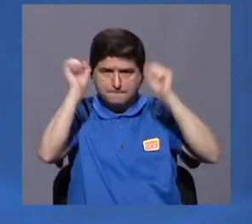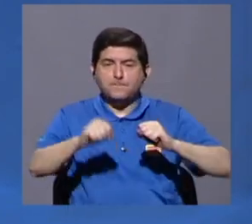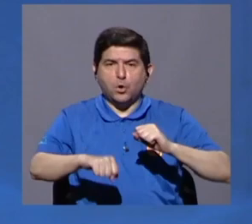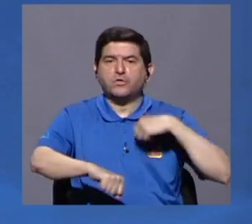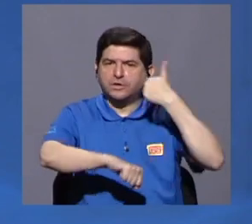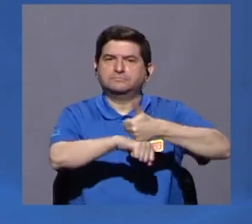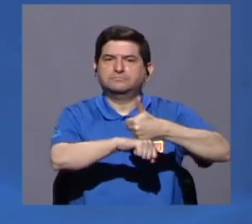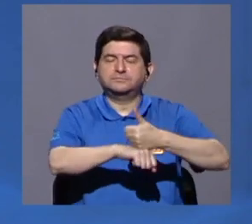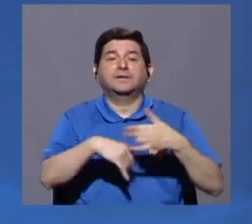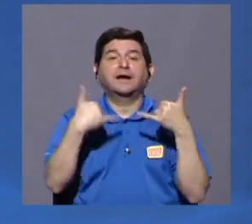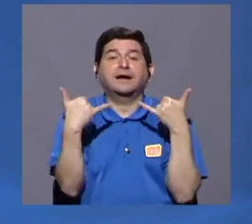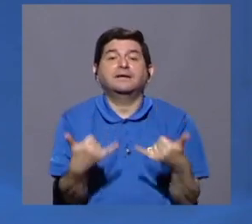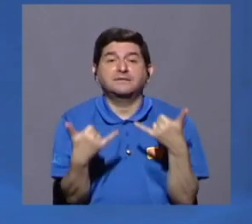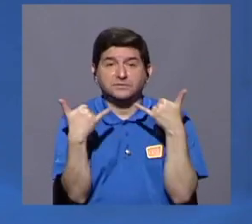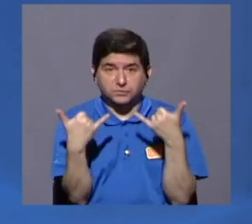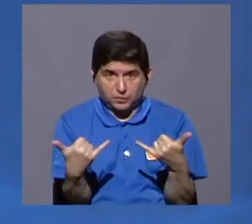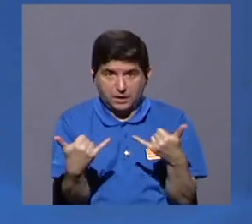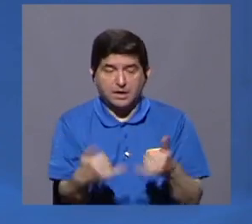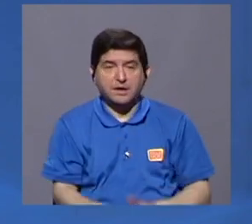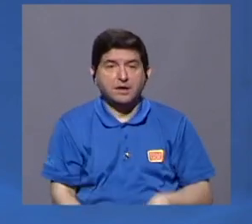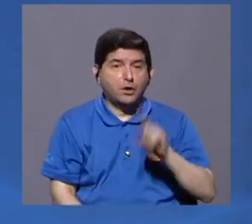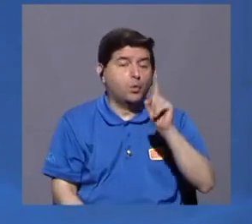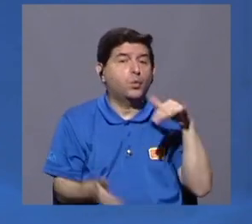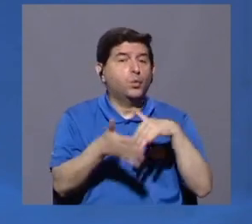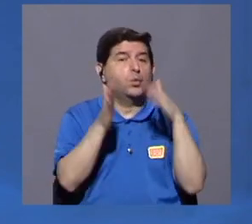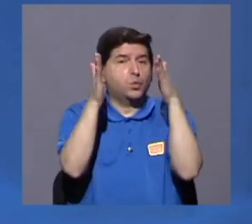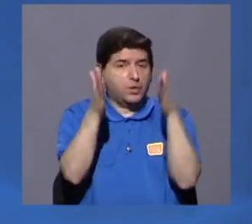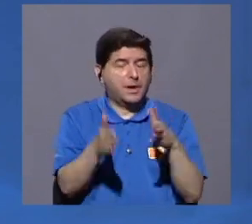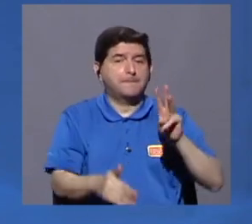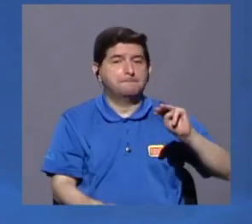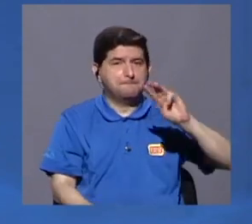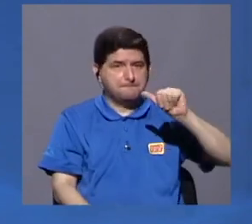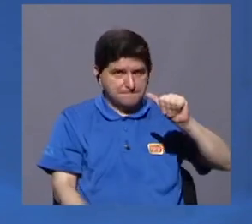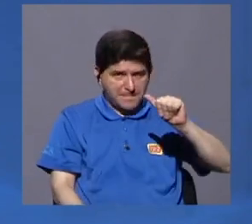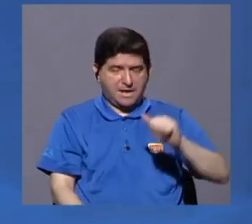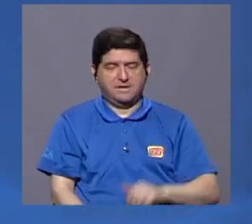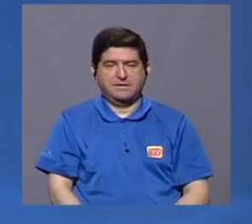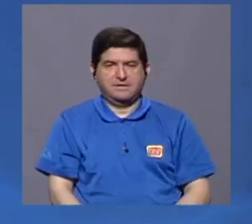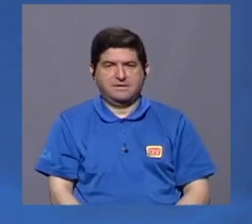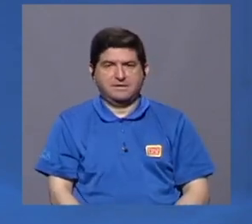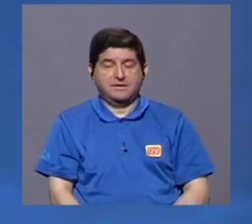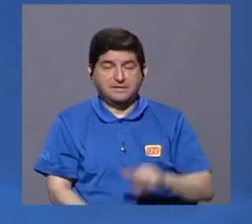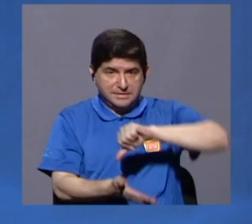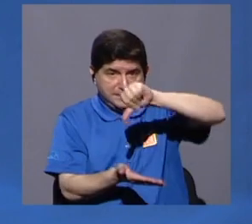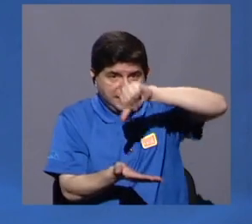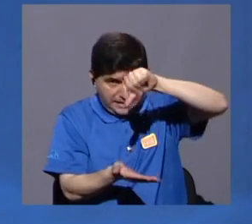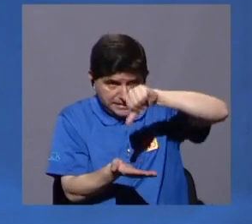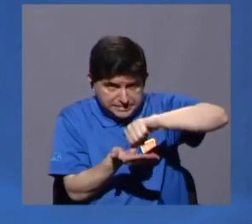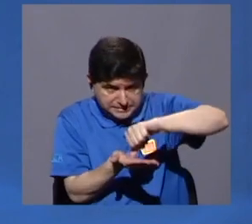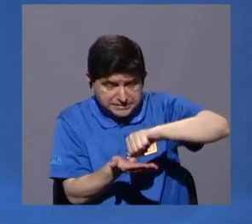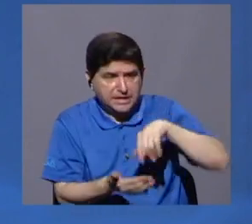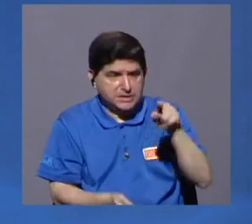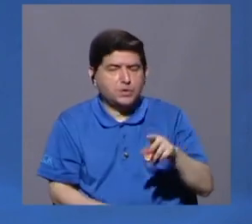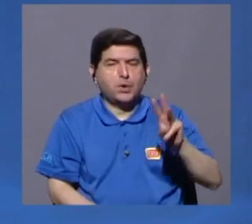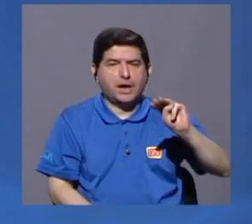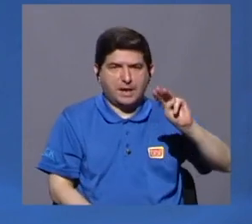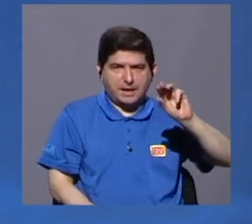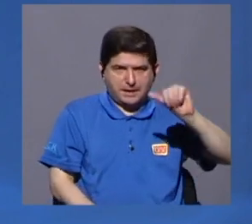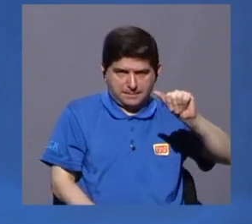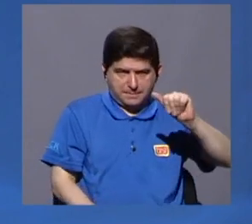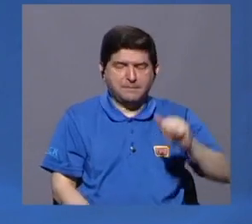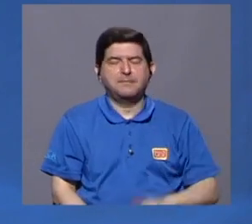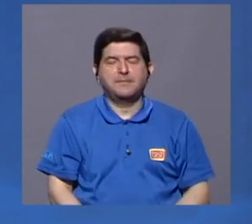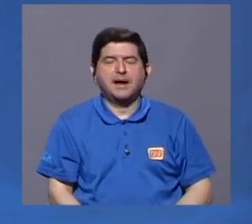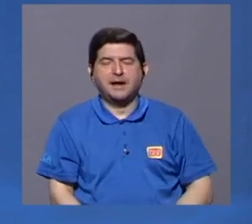eso de hecho actualmente uno de los estudiantes de maestría del cine spot está haciendo su maestría su